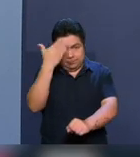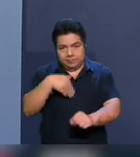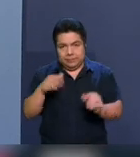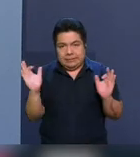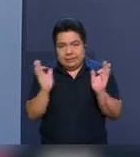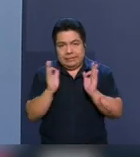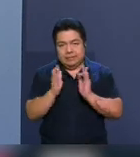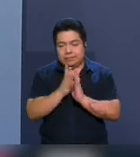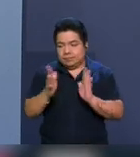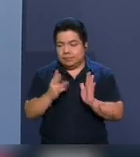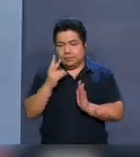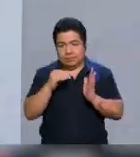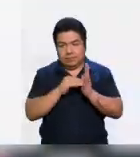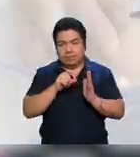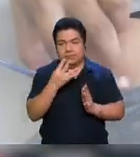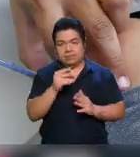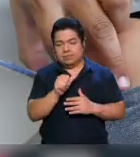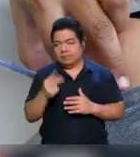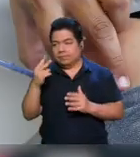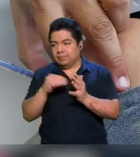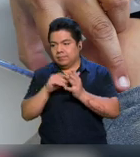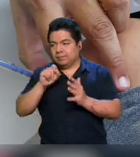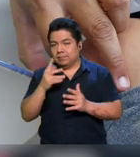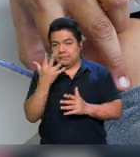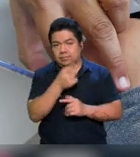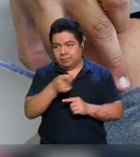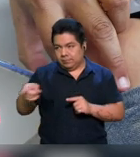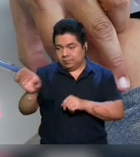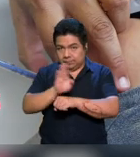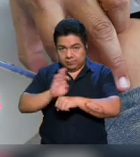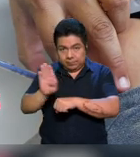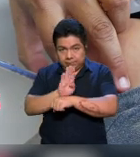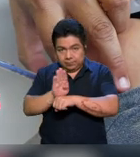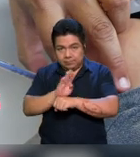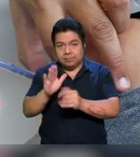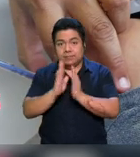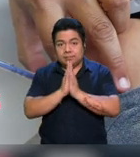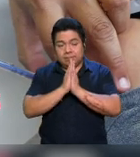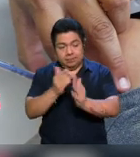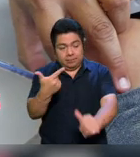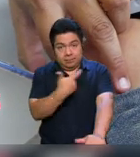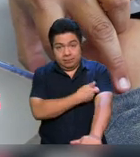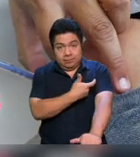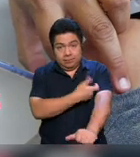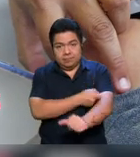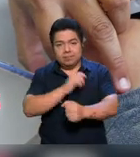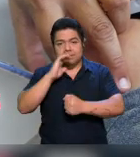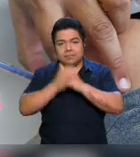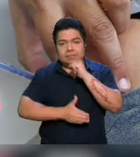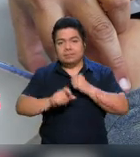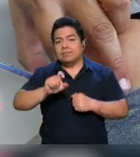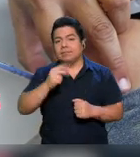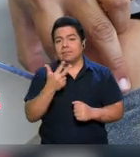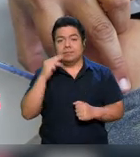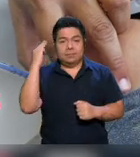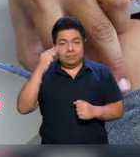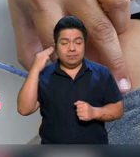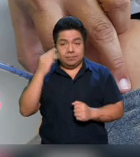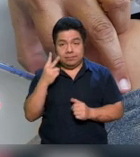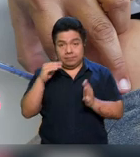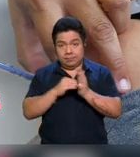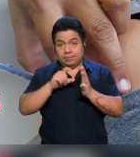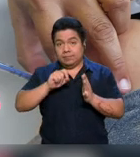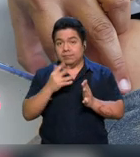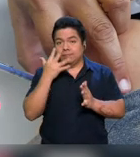invernal 2024-2025 por tu bienestar y el de tu familia, Vacúnate, la cual concluirá hasta el 28 de marzo de